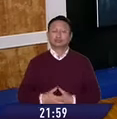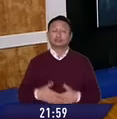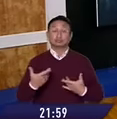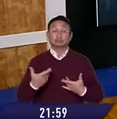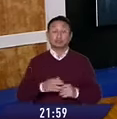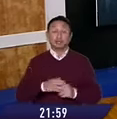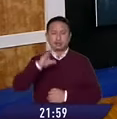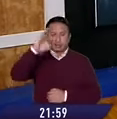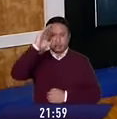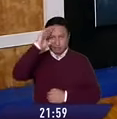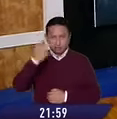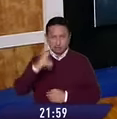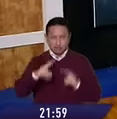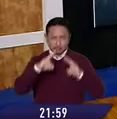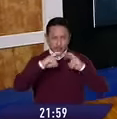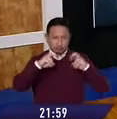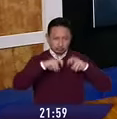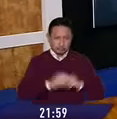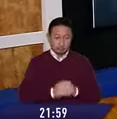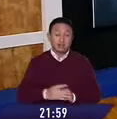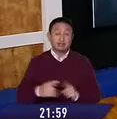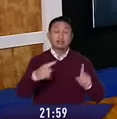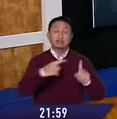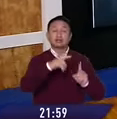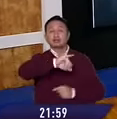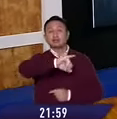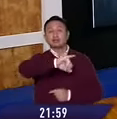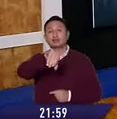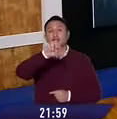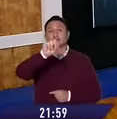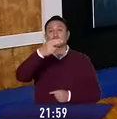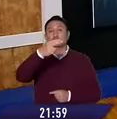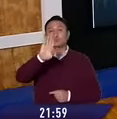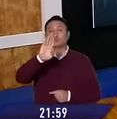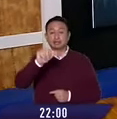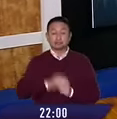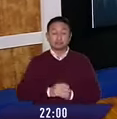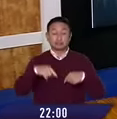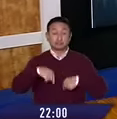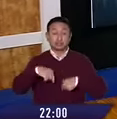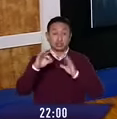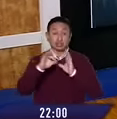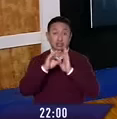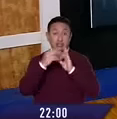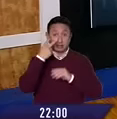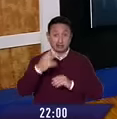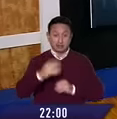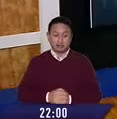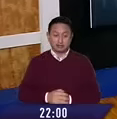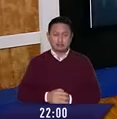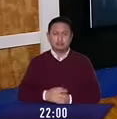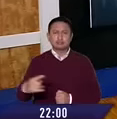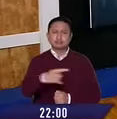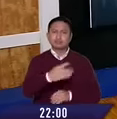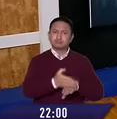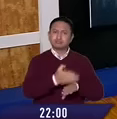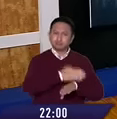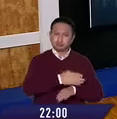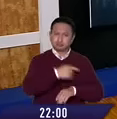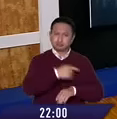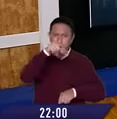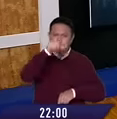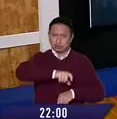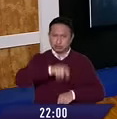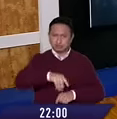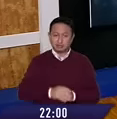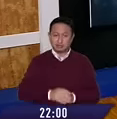inteligencia permitieron capturar a alias Yomba, acusado de publicar en las redes sociales los crímenes que cometía. En Esmeraldas,